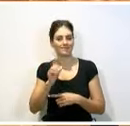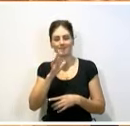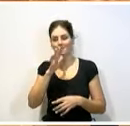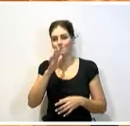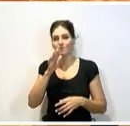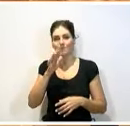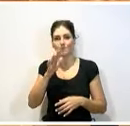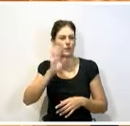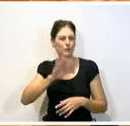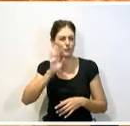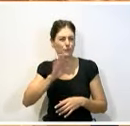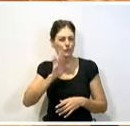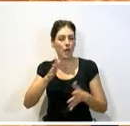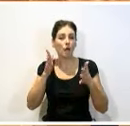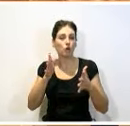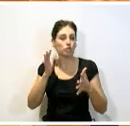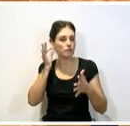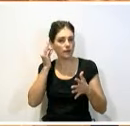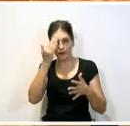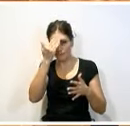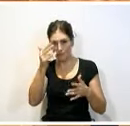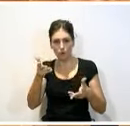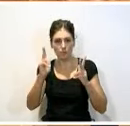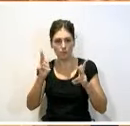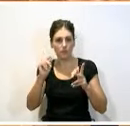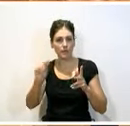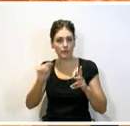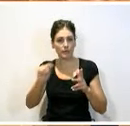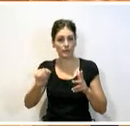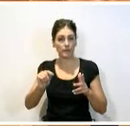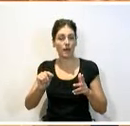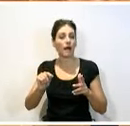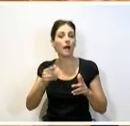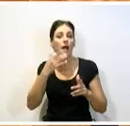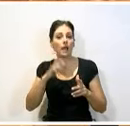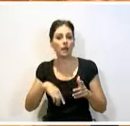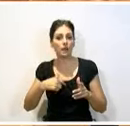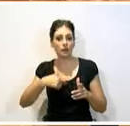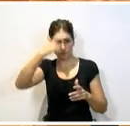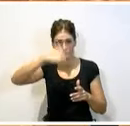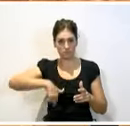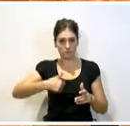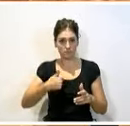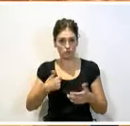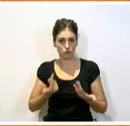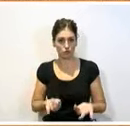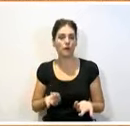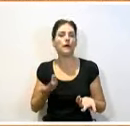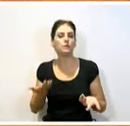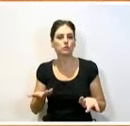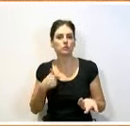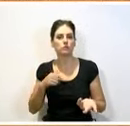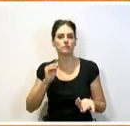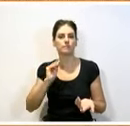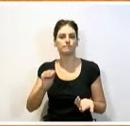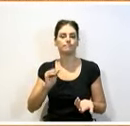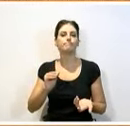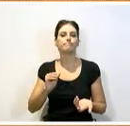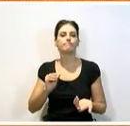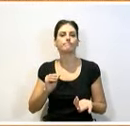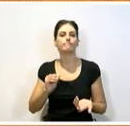de la consejera en materia de memoria democrática ha sido precisamente esta diputada. Tanto es así que pidió, además, que se